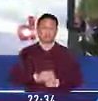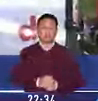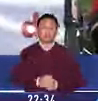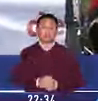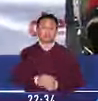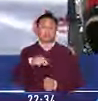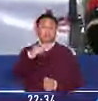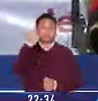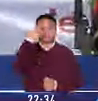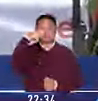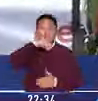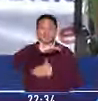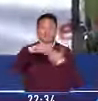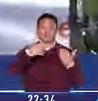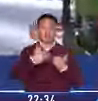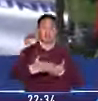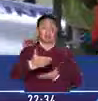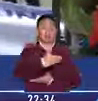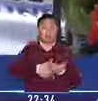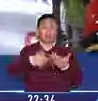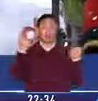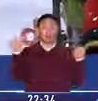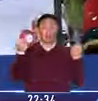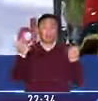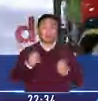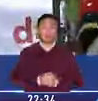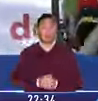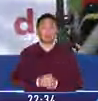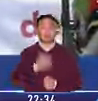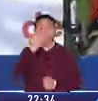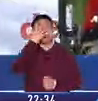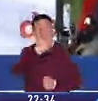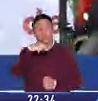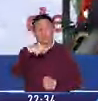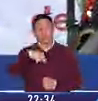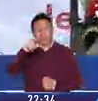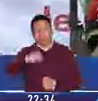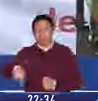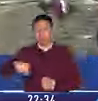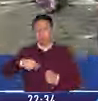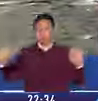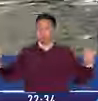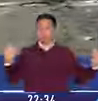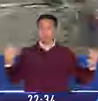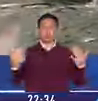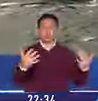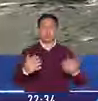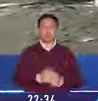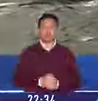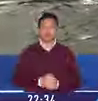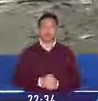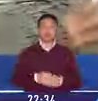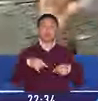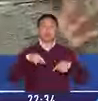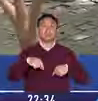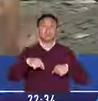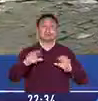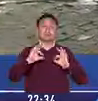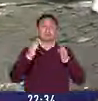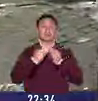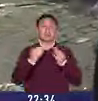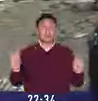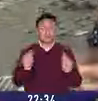que compartamos entre todas estas festividades y sobre todo qué lindo la acogida de la gente. Realmente esto une a la familia, sigue